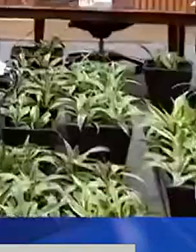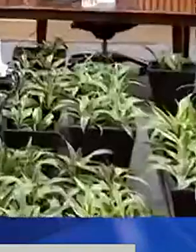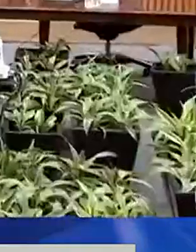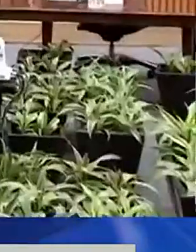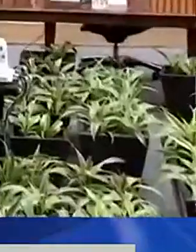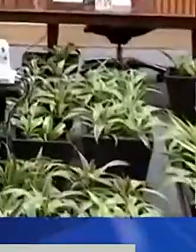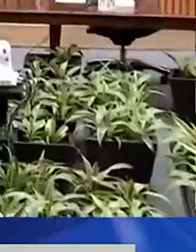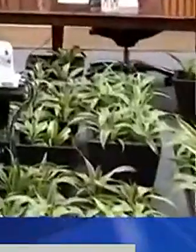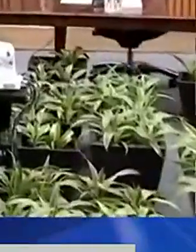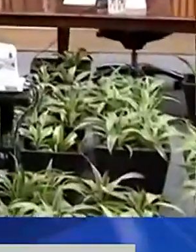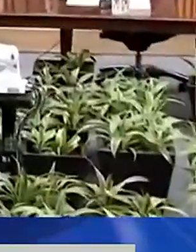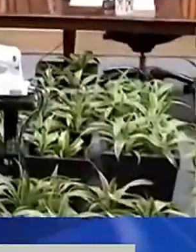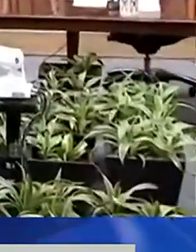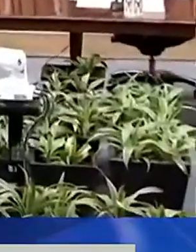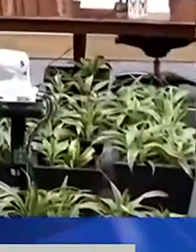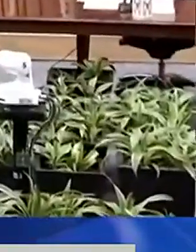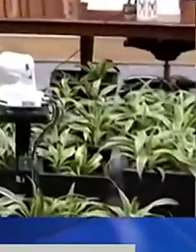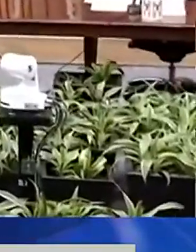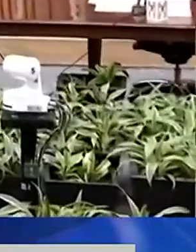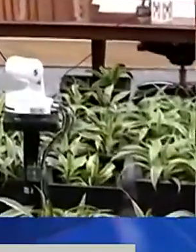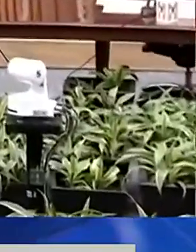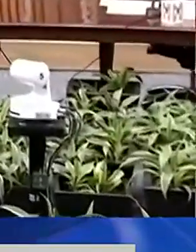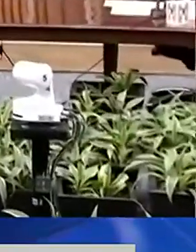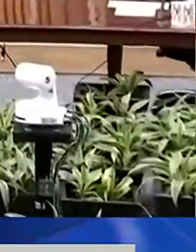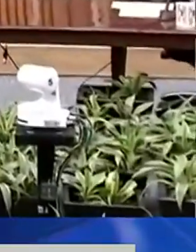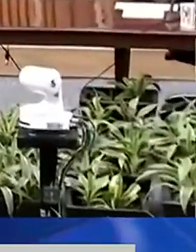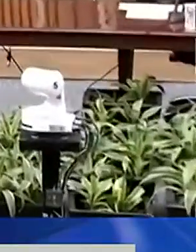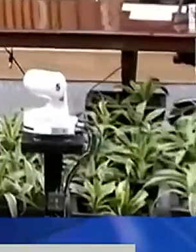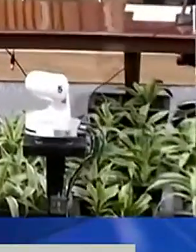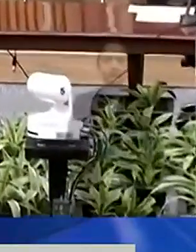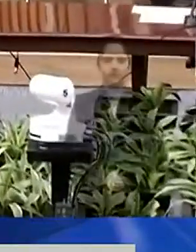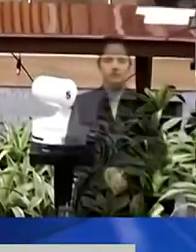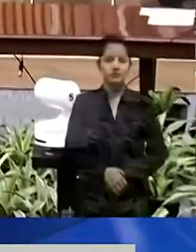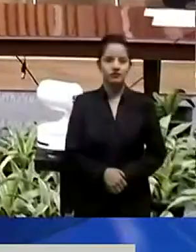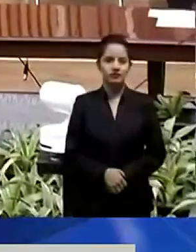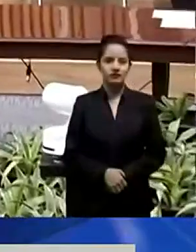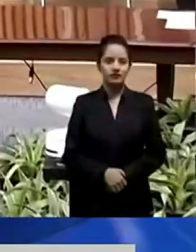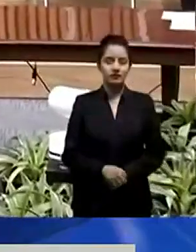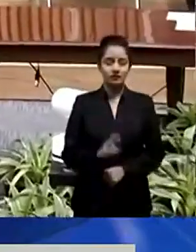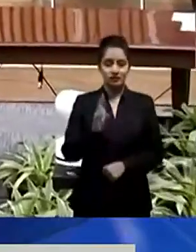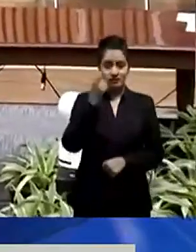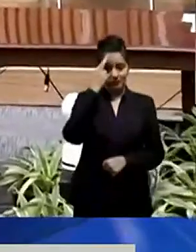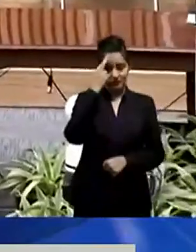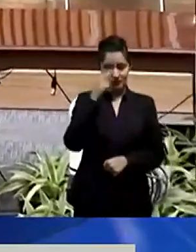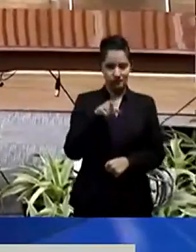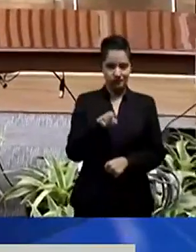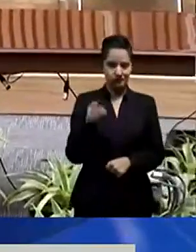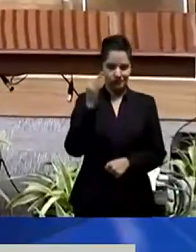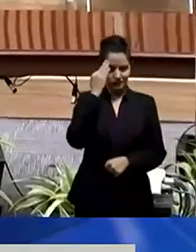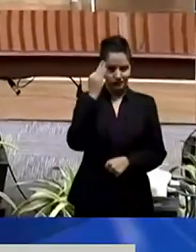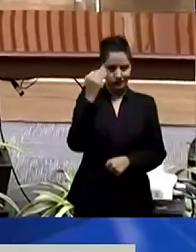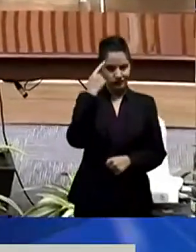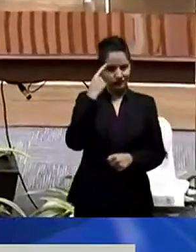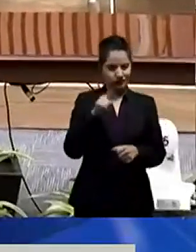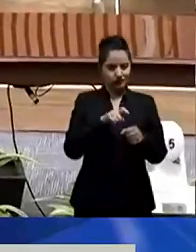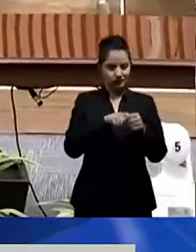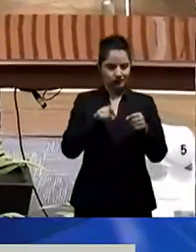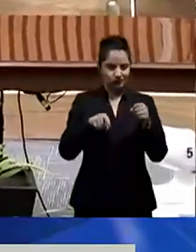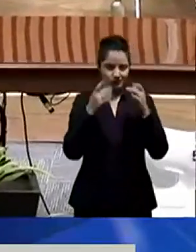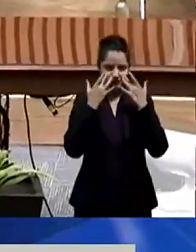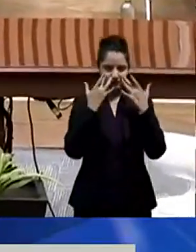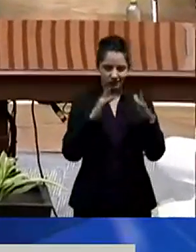enfrente, porque ellos lo que no quieren es ir a la cárcel. Y qué lástima que este gobierno claudique a su